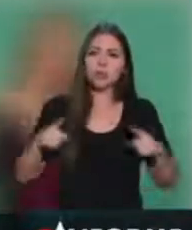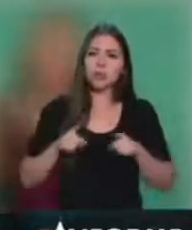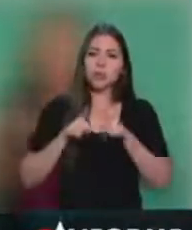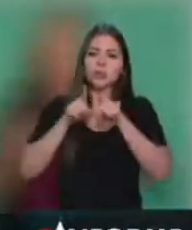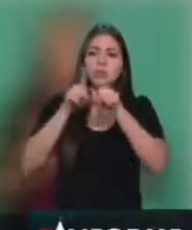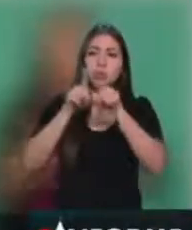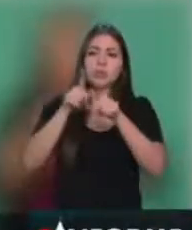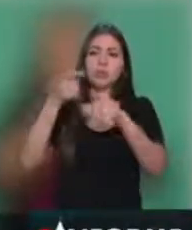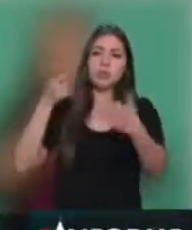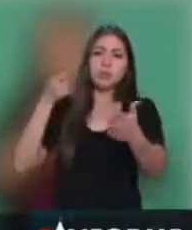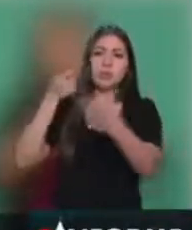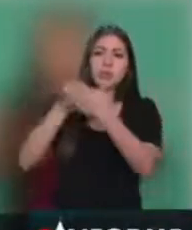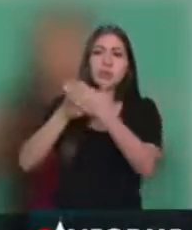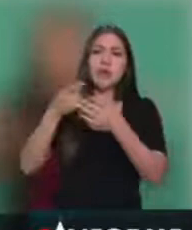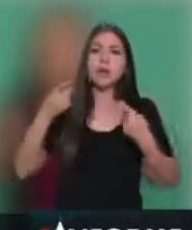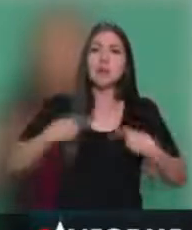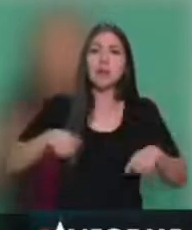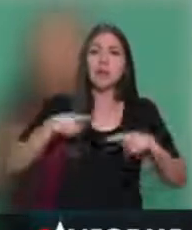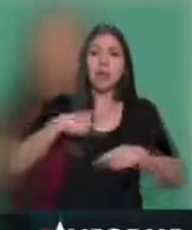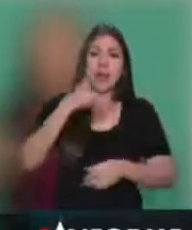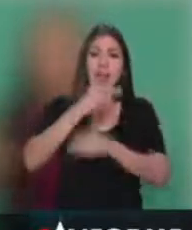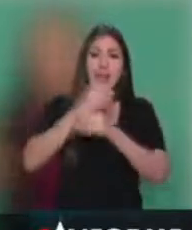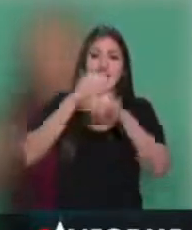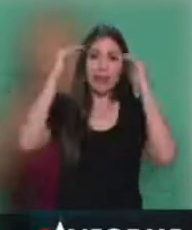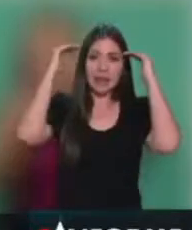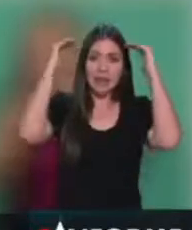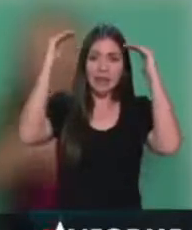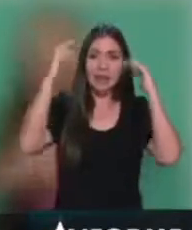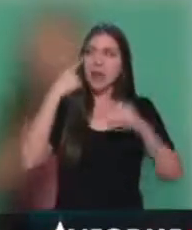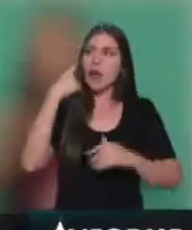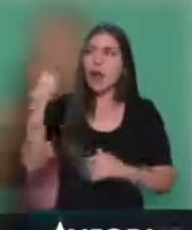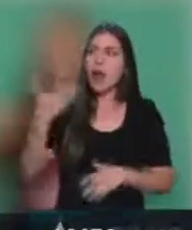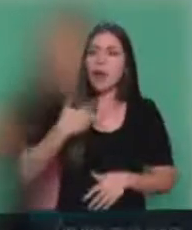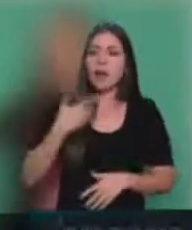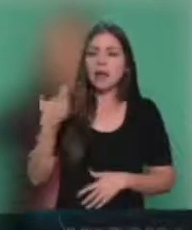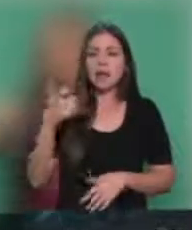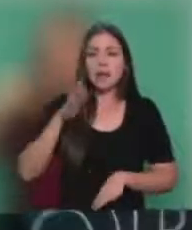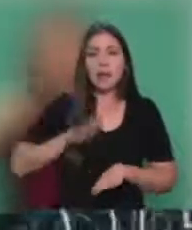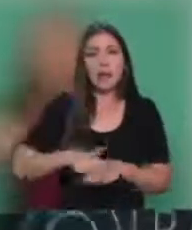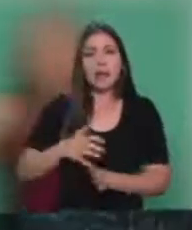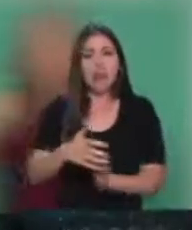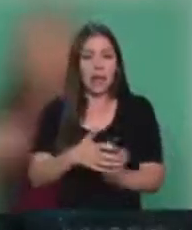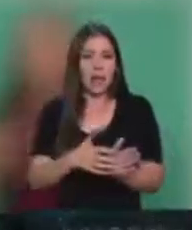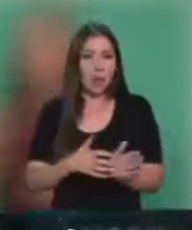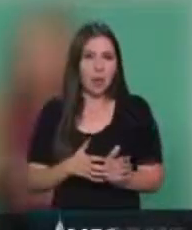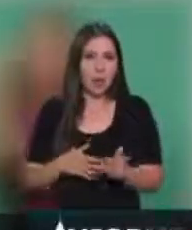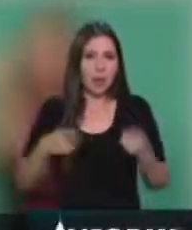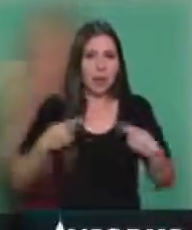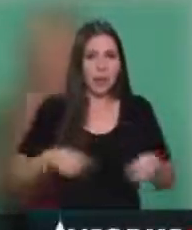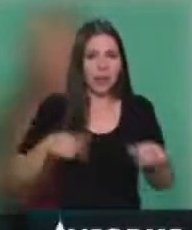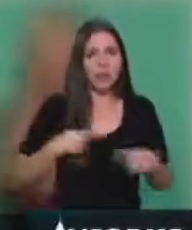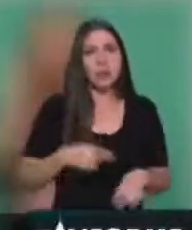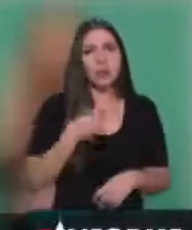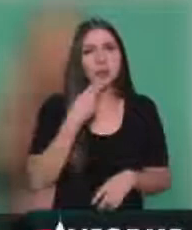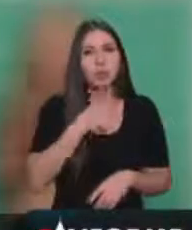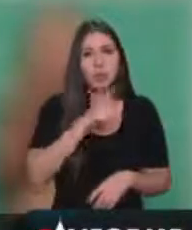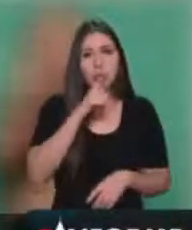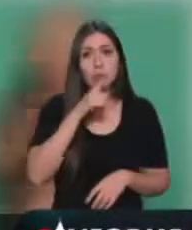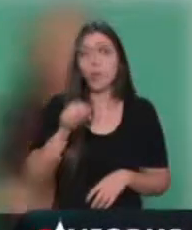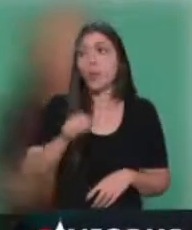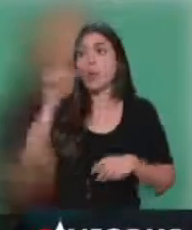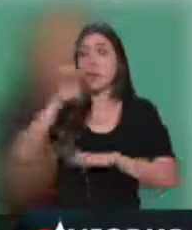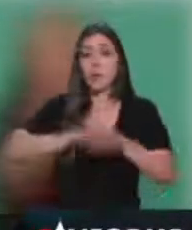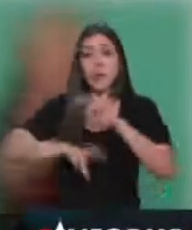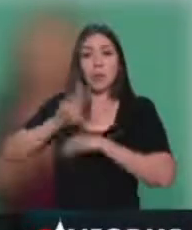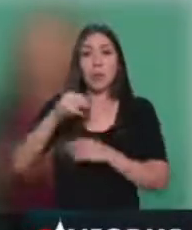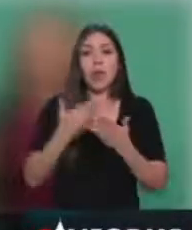ver directamente el usuario, no ninguna empresa. Y esa es la verdadera transición energética que se está